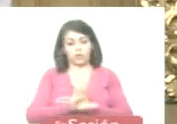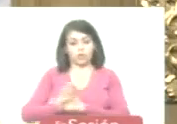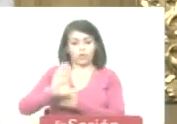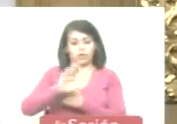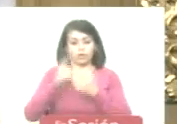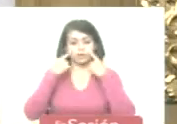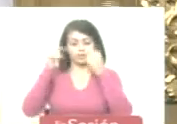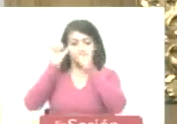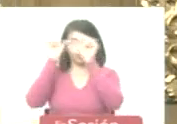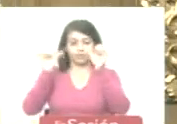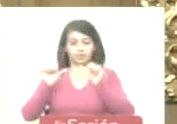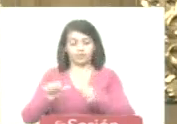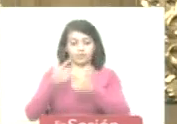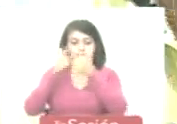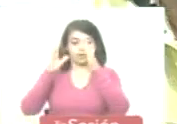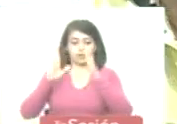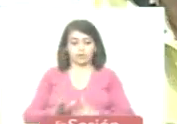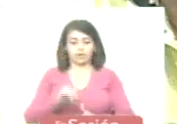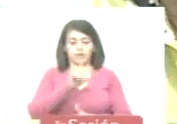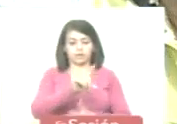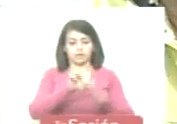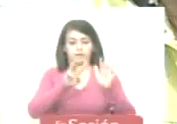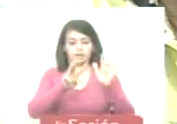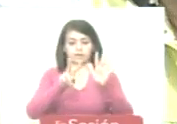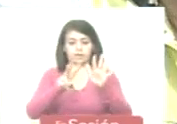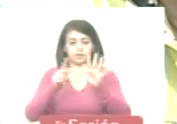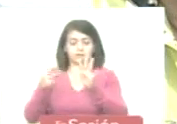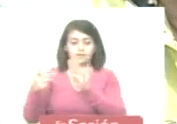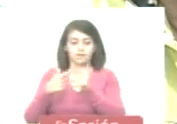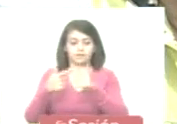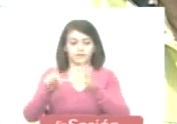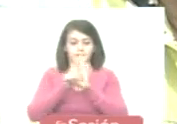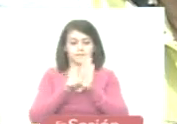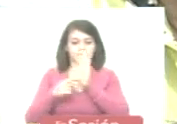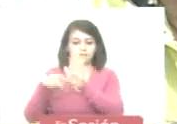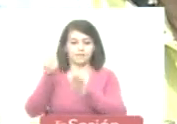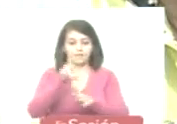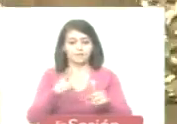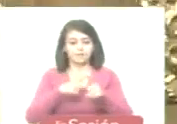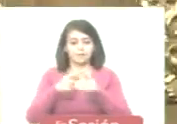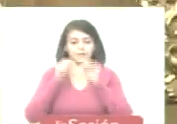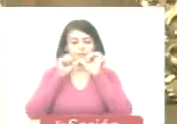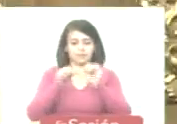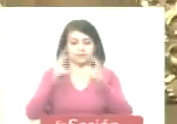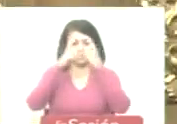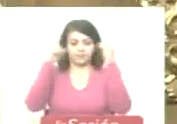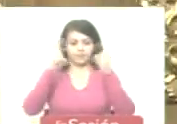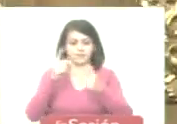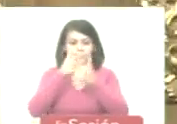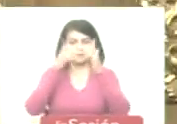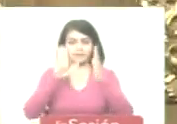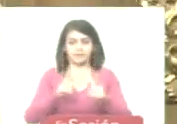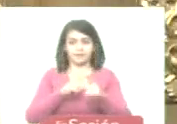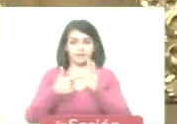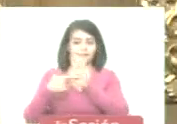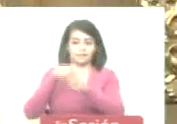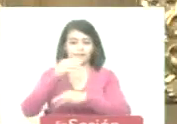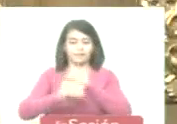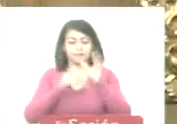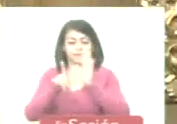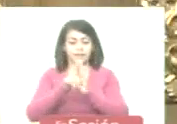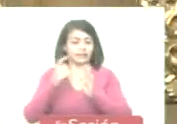del Libertador. En el 68 se promulga una ley sobre el uso del nombre, la efigie y los títulos del Libertador. Pero son leyes